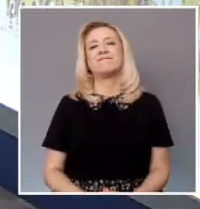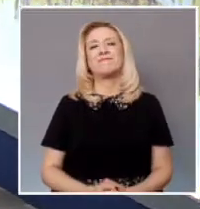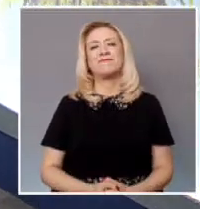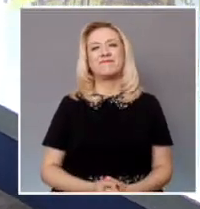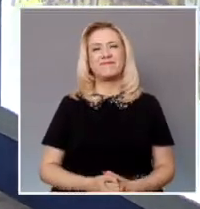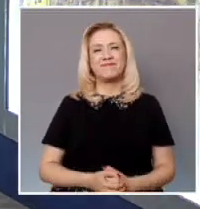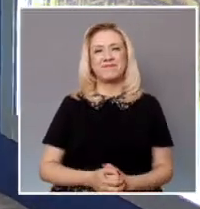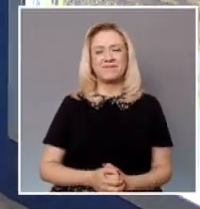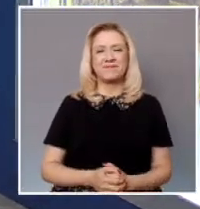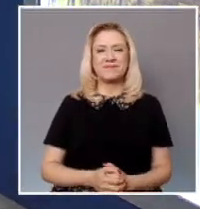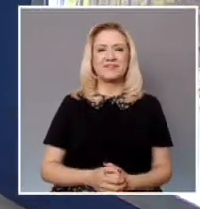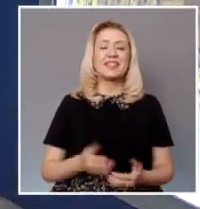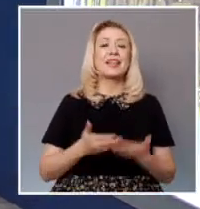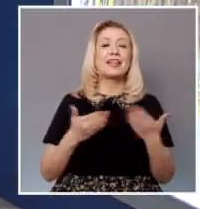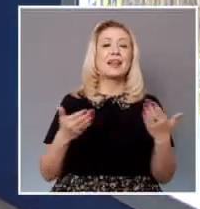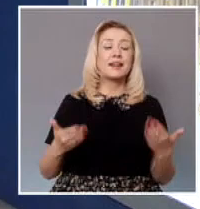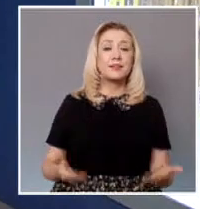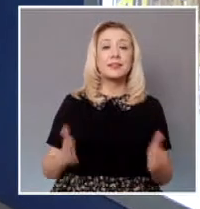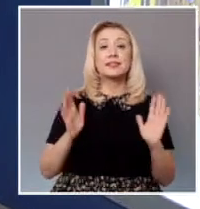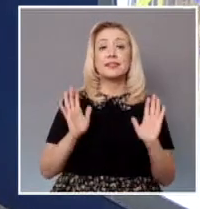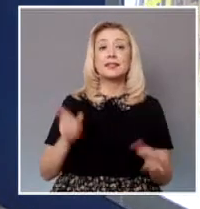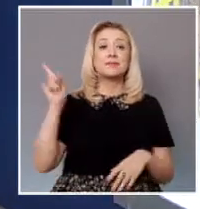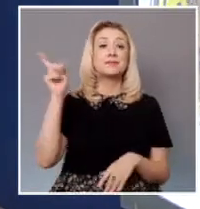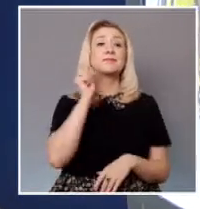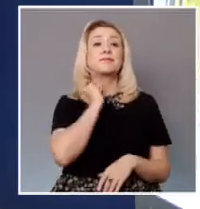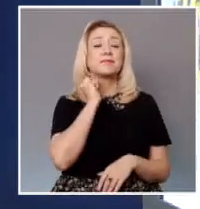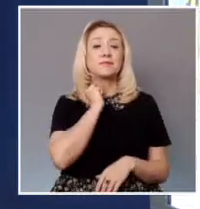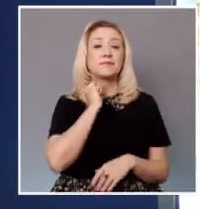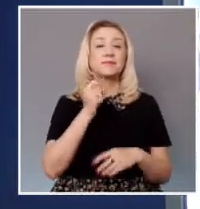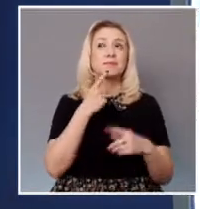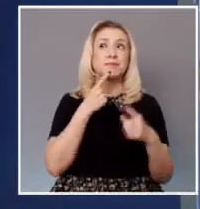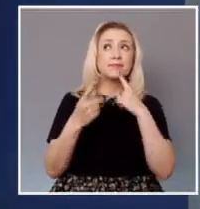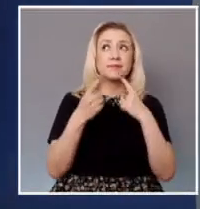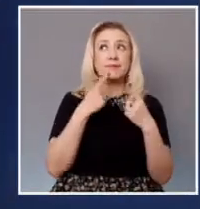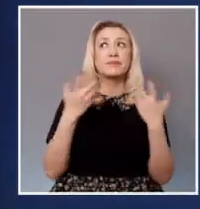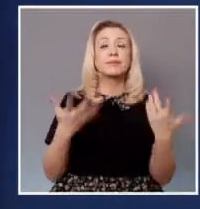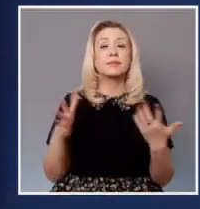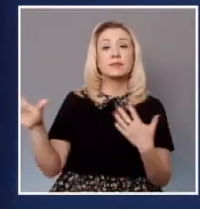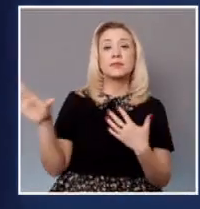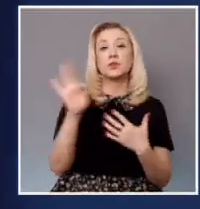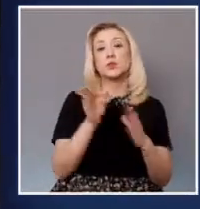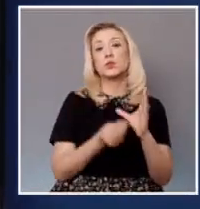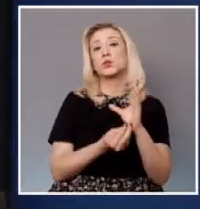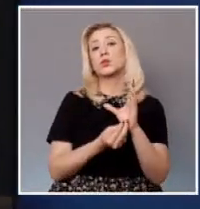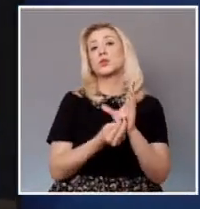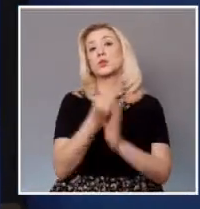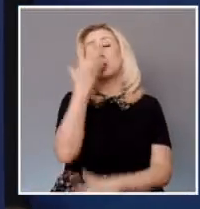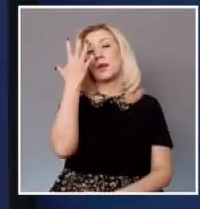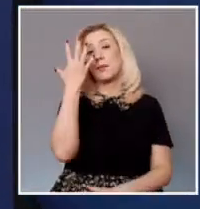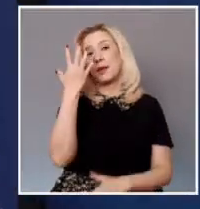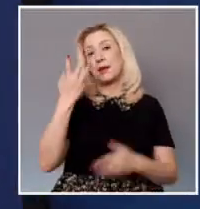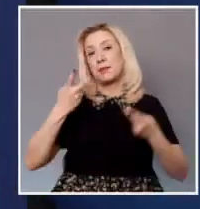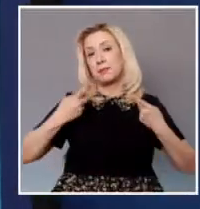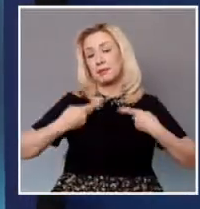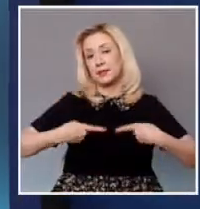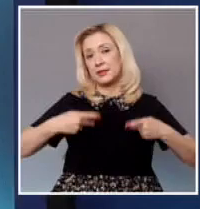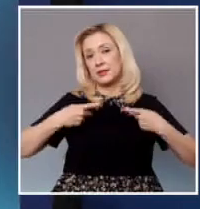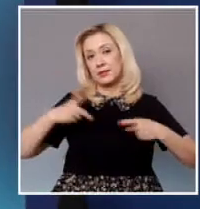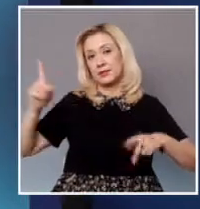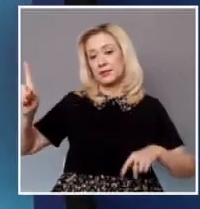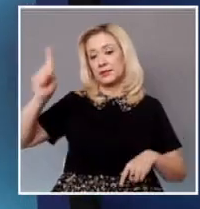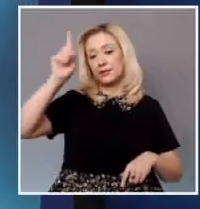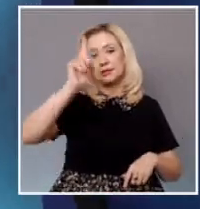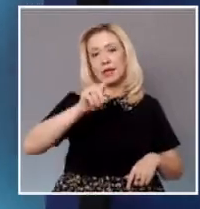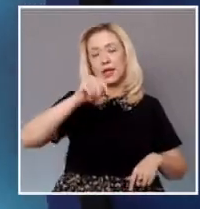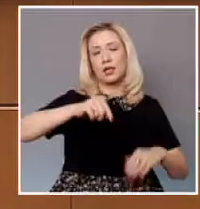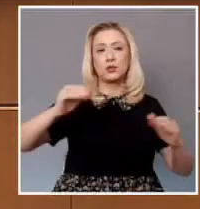Ya está en marcha en el Senado de la República el proceso para designar a la nueva persona integrante del Pleno de la Suprema Corte de Justicia de la Nación.